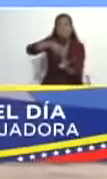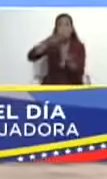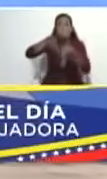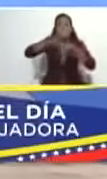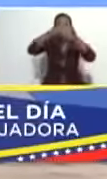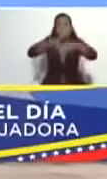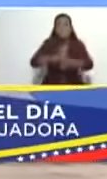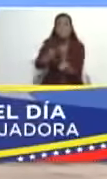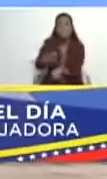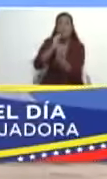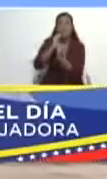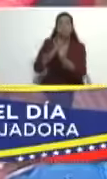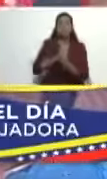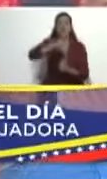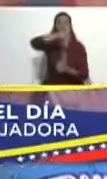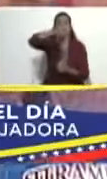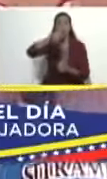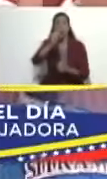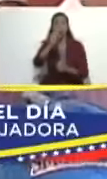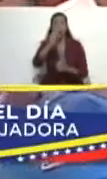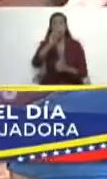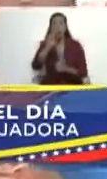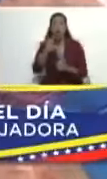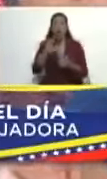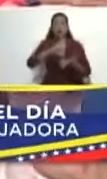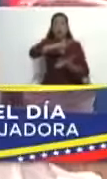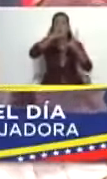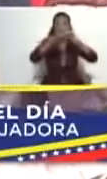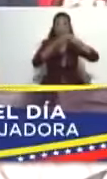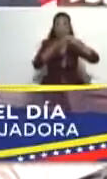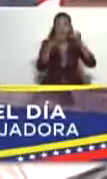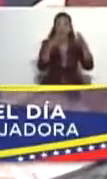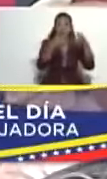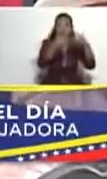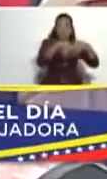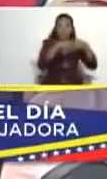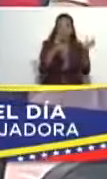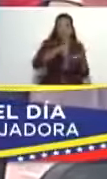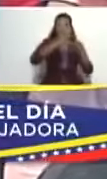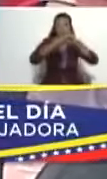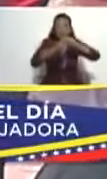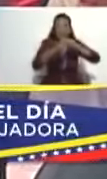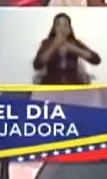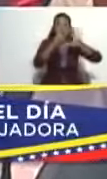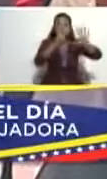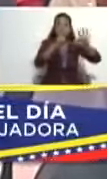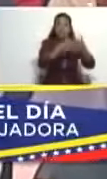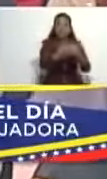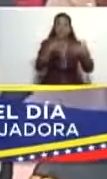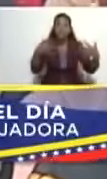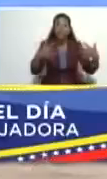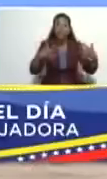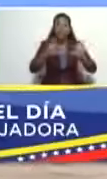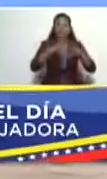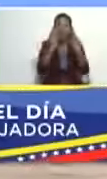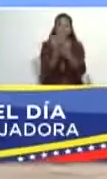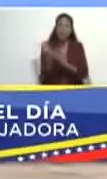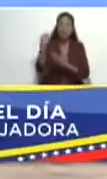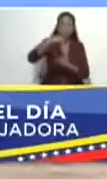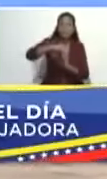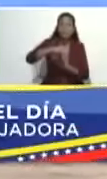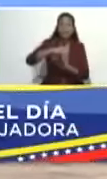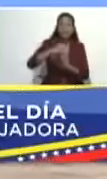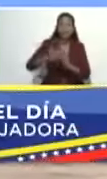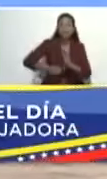compañero Juan Carlos Loyo. Los CLAP, que los incrementamos a 7.600.000 familias.